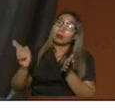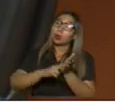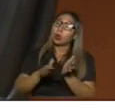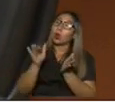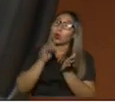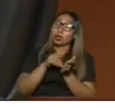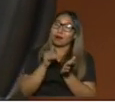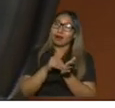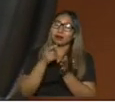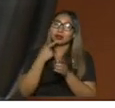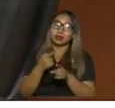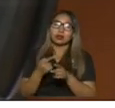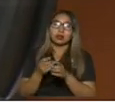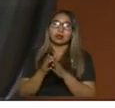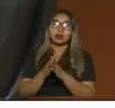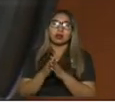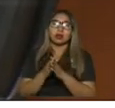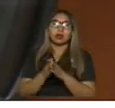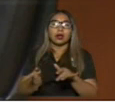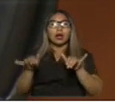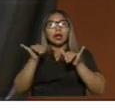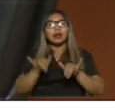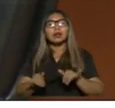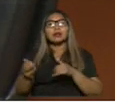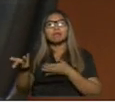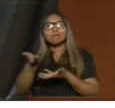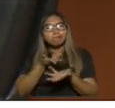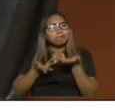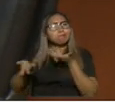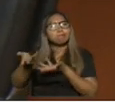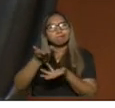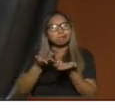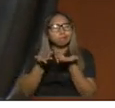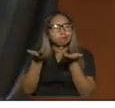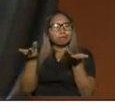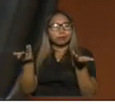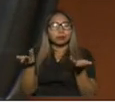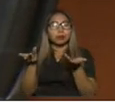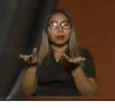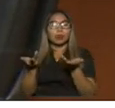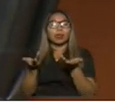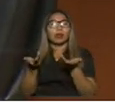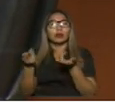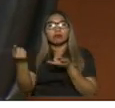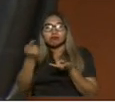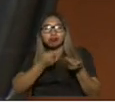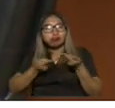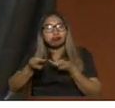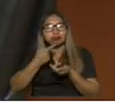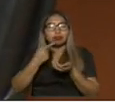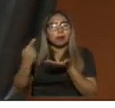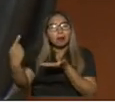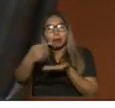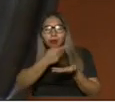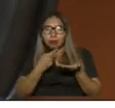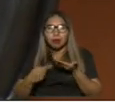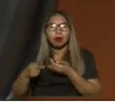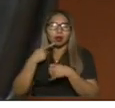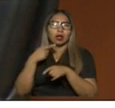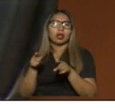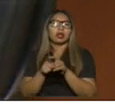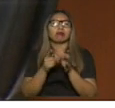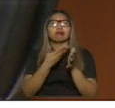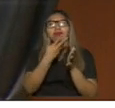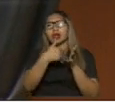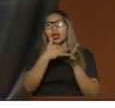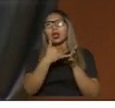hablarlo. Aquí tiene que haber un debate ideológico y un debate programático de qué queremos como